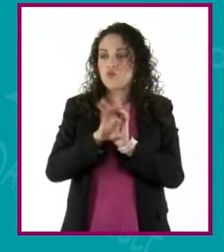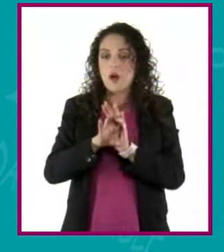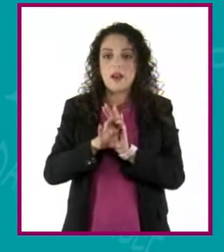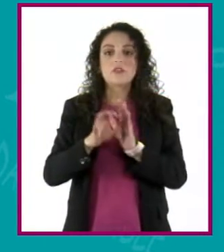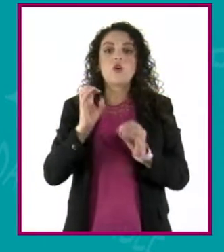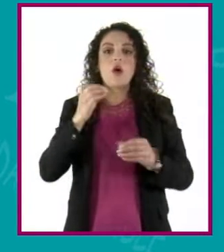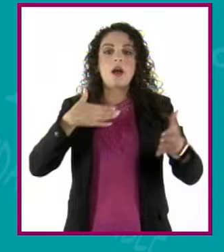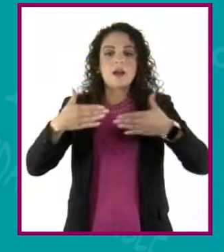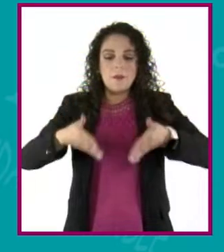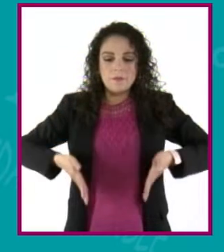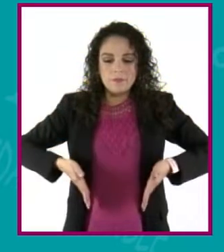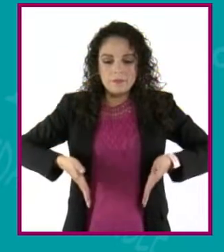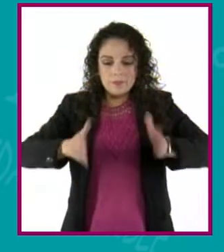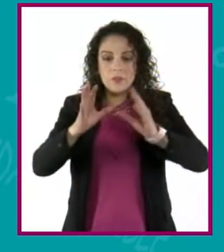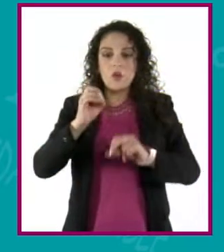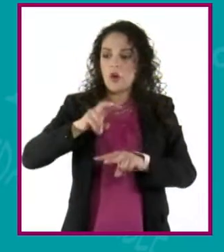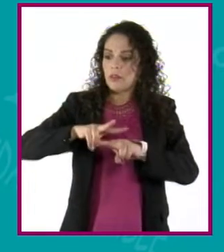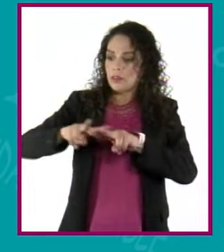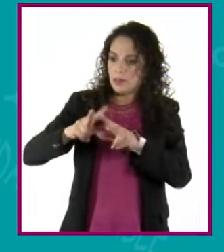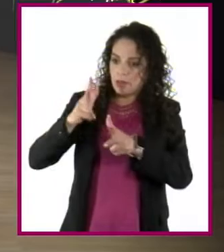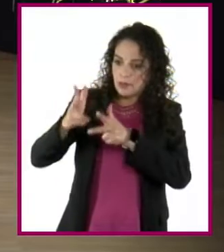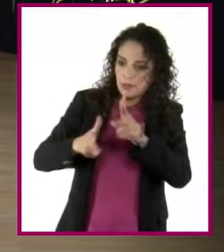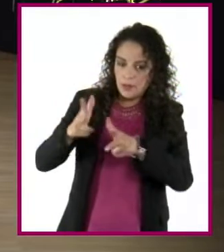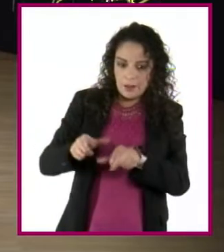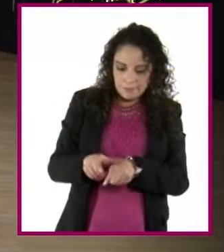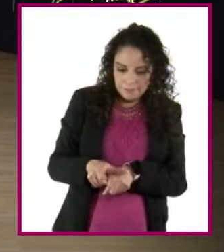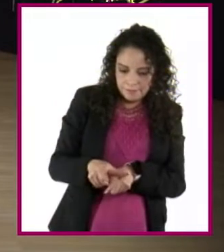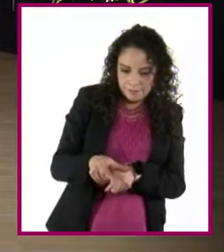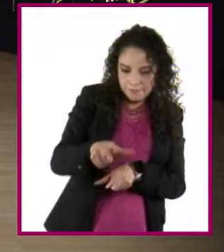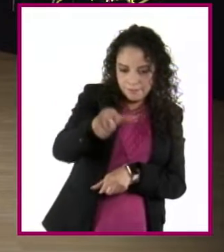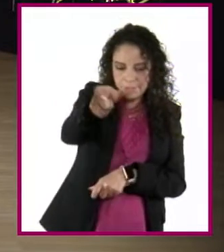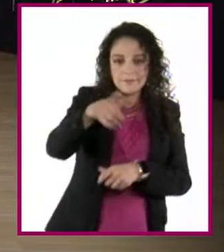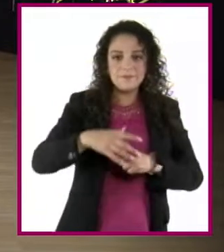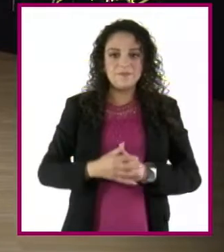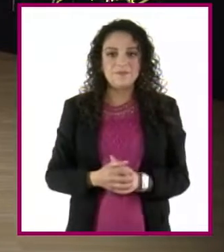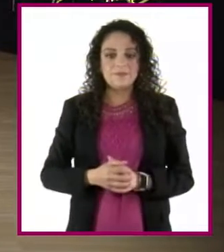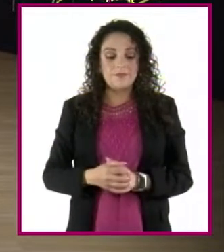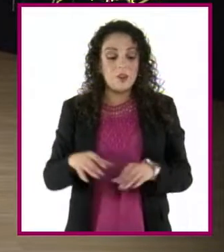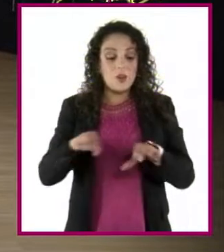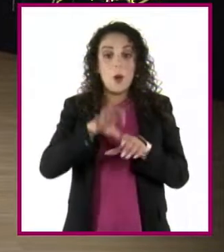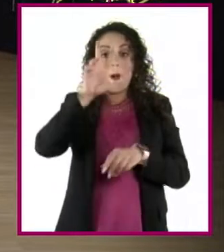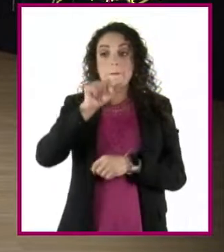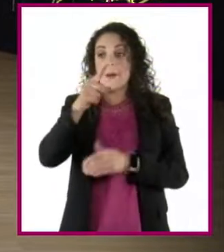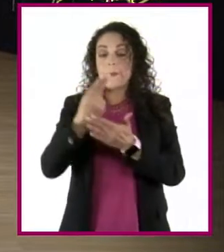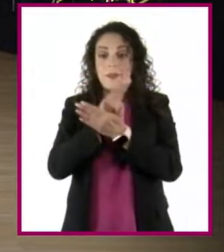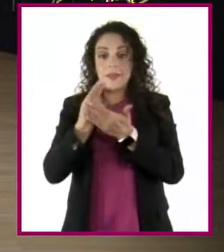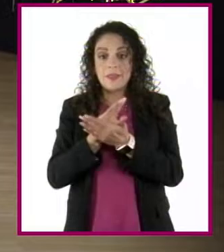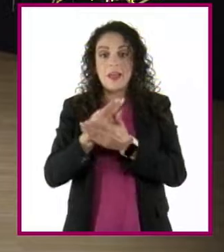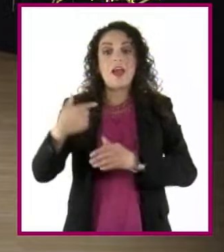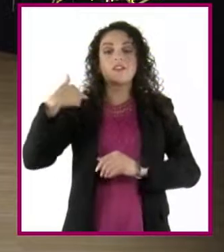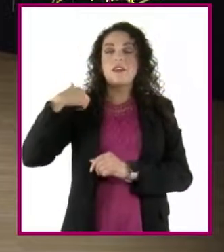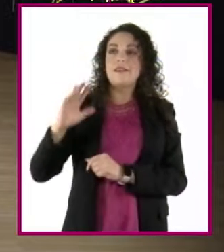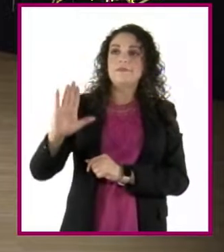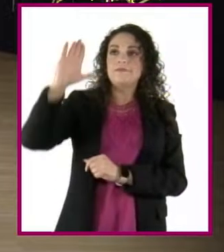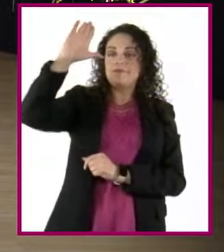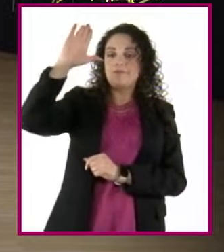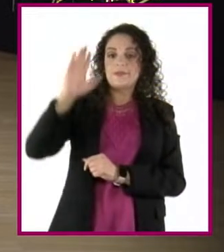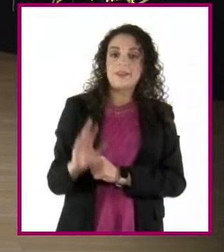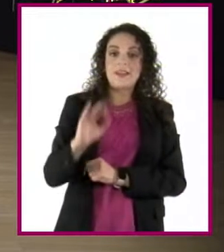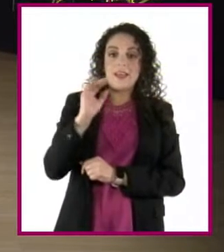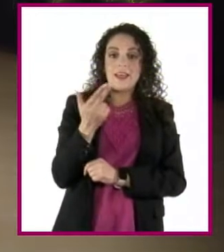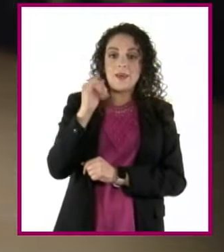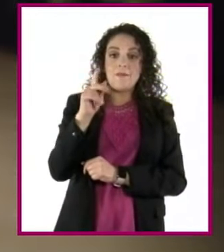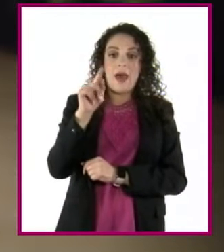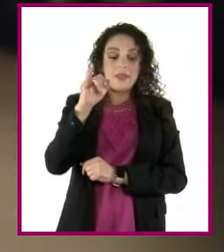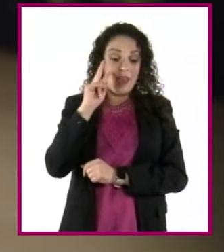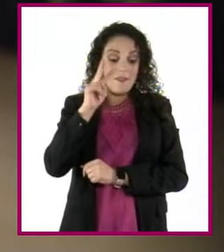pasillos, vías de tren. ¿Cómo van con sus dibujos, muchachos? Yo te enseño, Hipatia, maestra. Hipatia, mira, yo